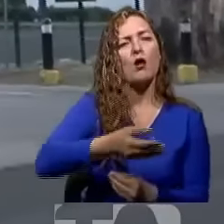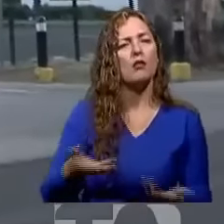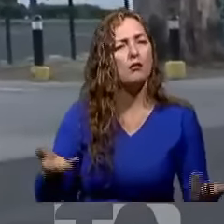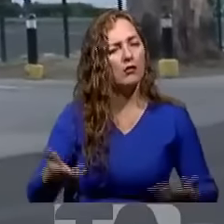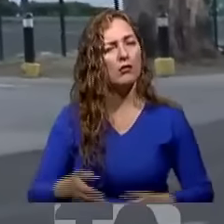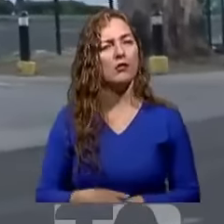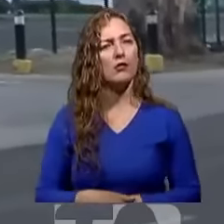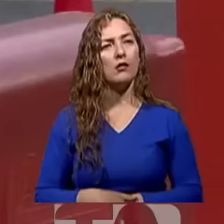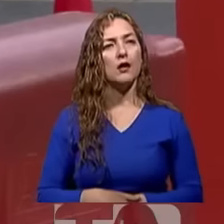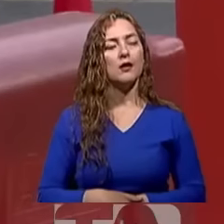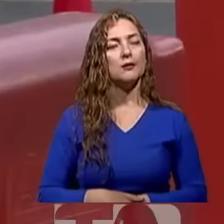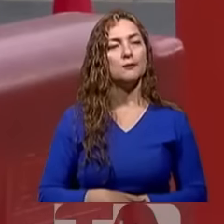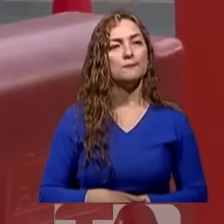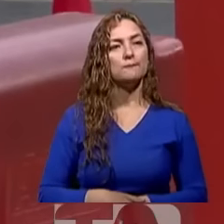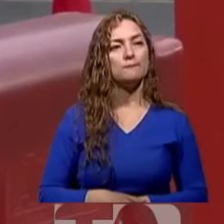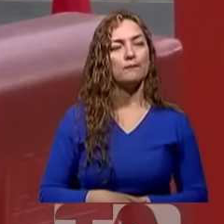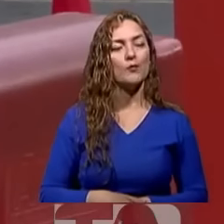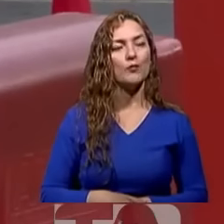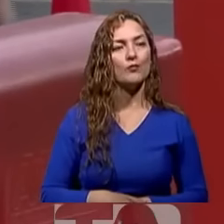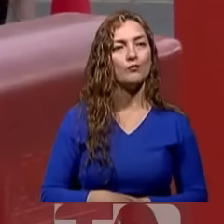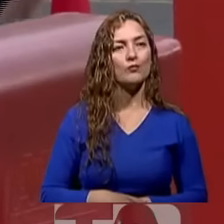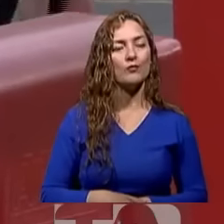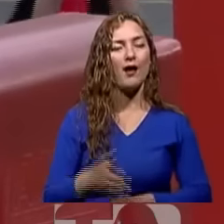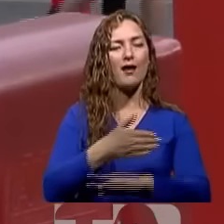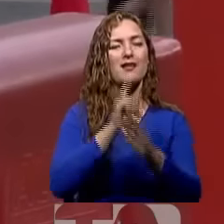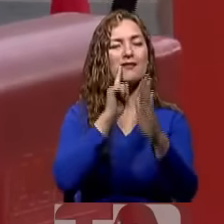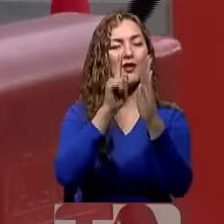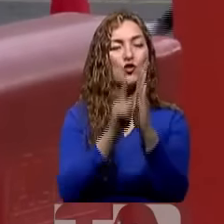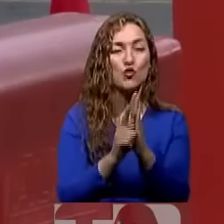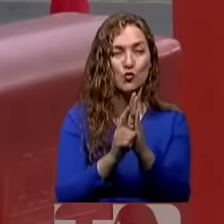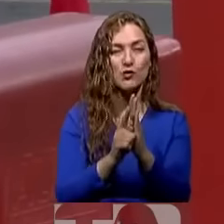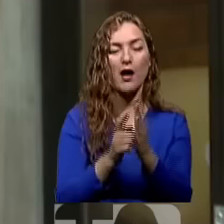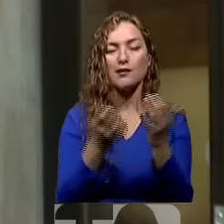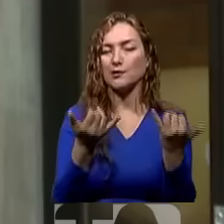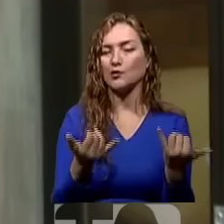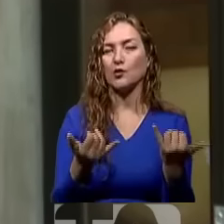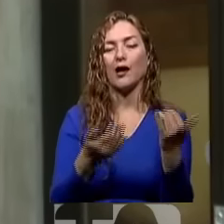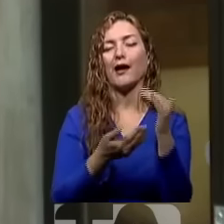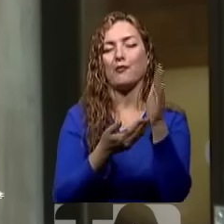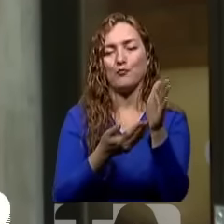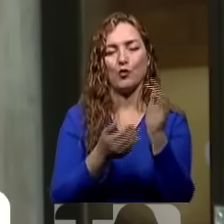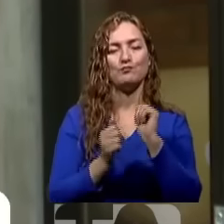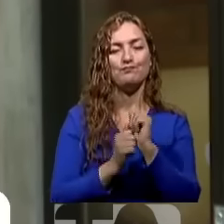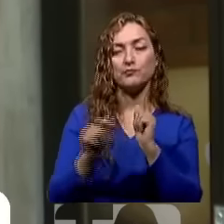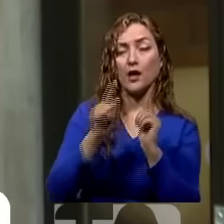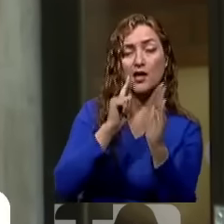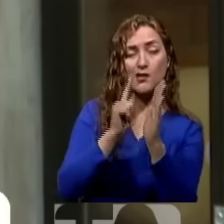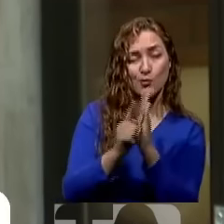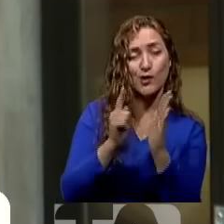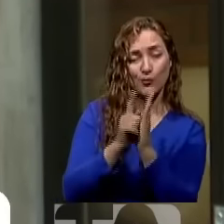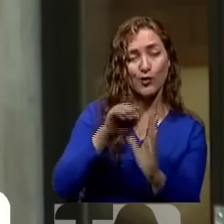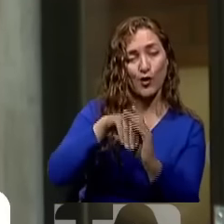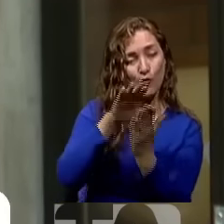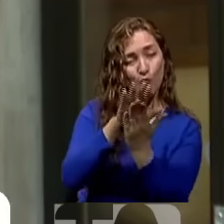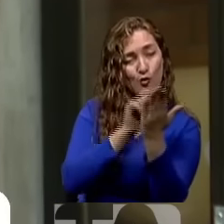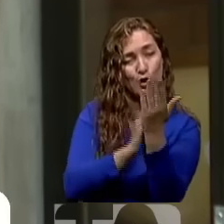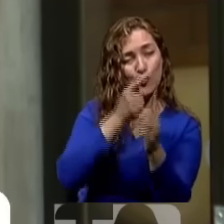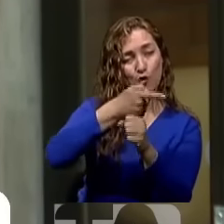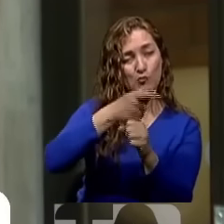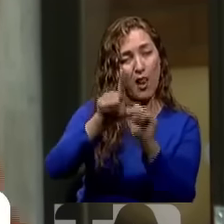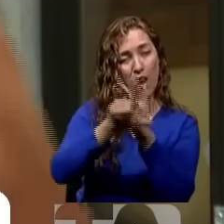de robo, contrariamente a lo ocurrido con las denuncias receptadas hasta la fecha. Hemos nosotros contemplado dentro del proyecto de ordenanza